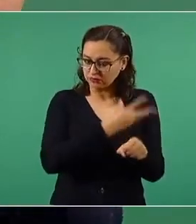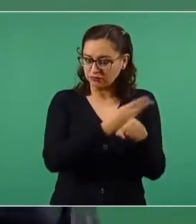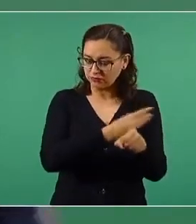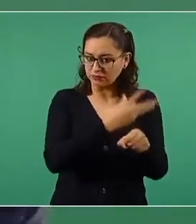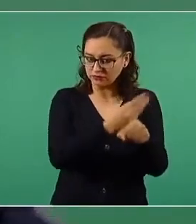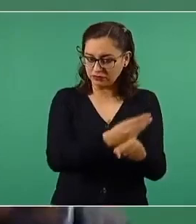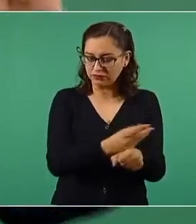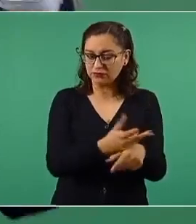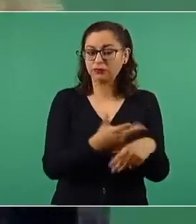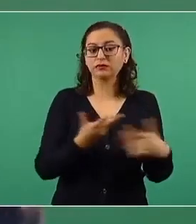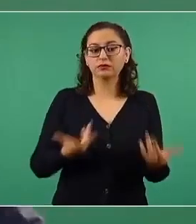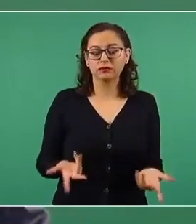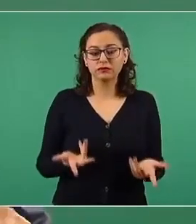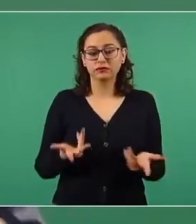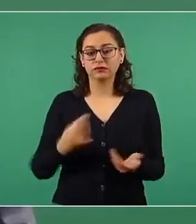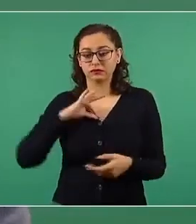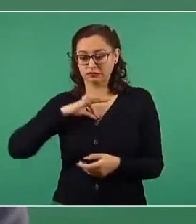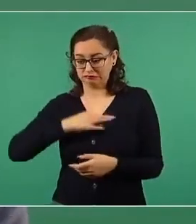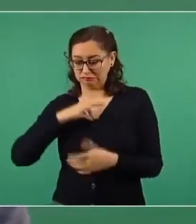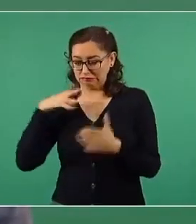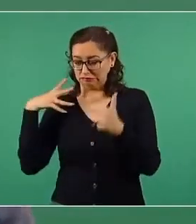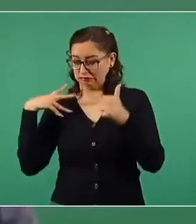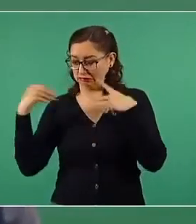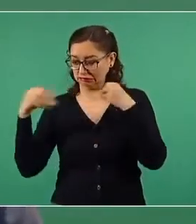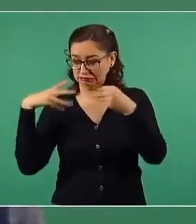ni con la pandemia ni con la crisis económica.